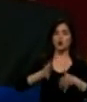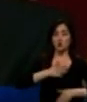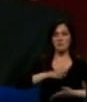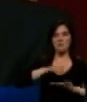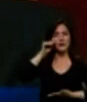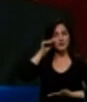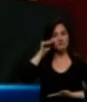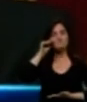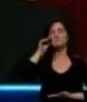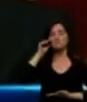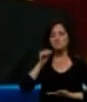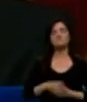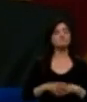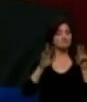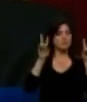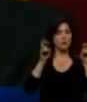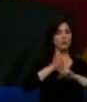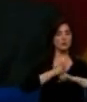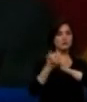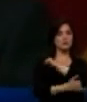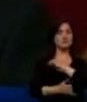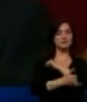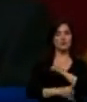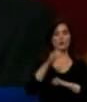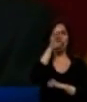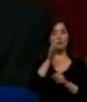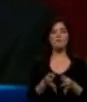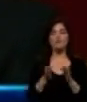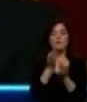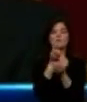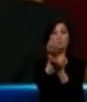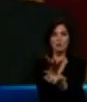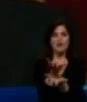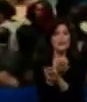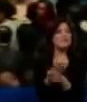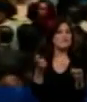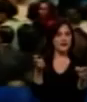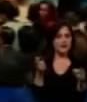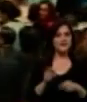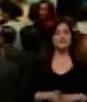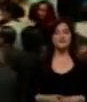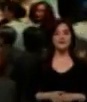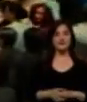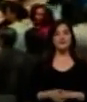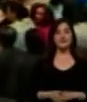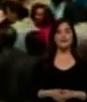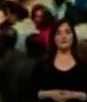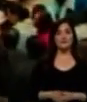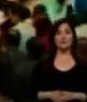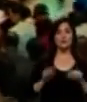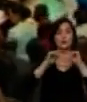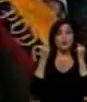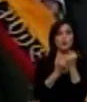yo aprendimos mucho acerca de nuestro país. Vamos a encontrar otra forma de hacer. Habló de la creación de un Frente